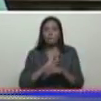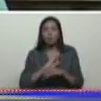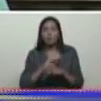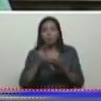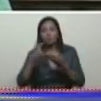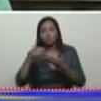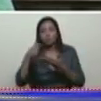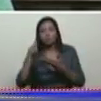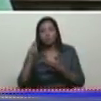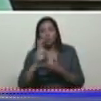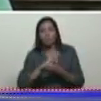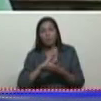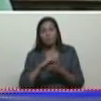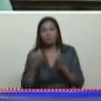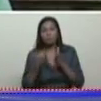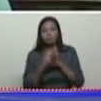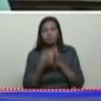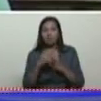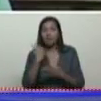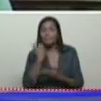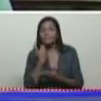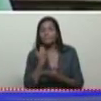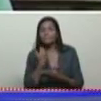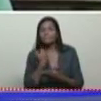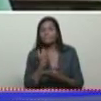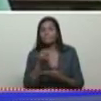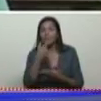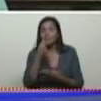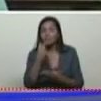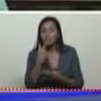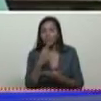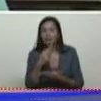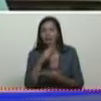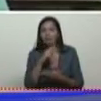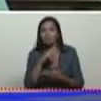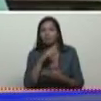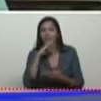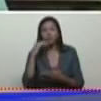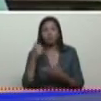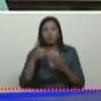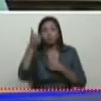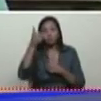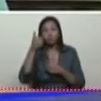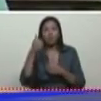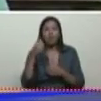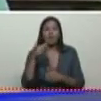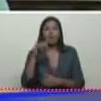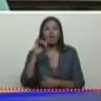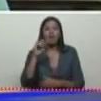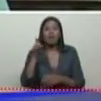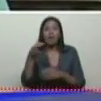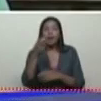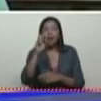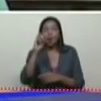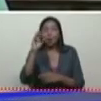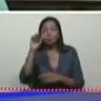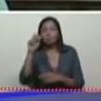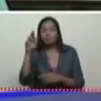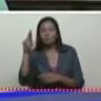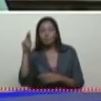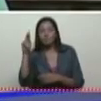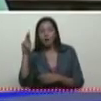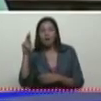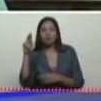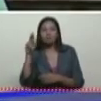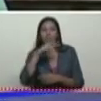de insulina en Venezuela entre la poderosa empresa Geofar de Rusia y Espromet